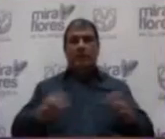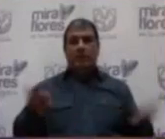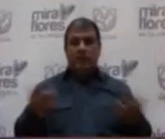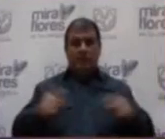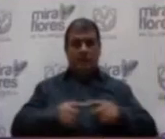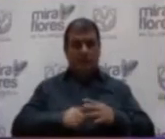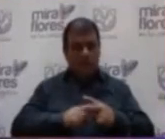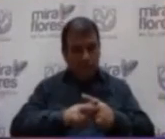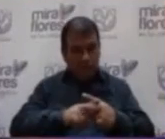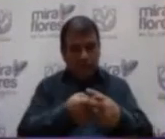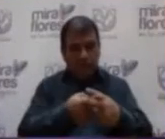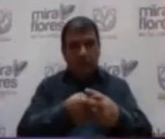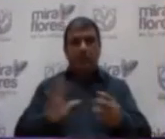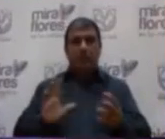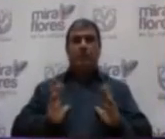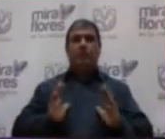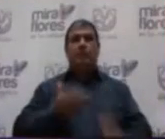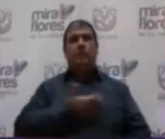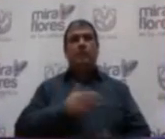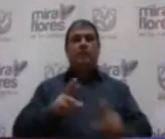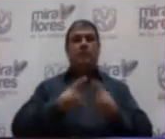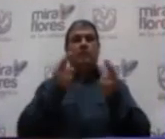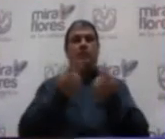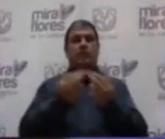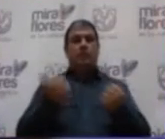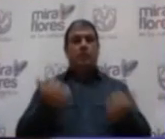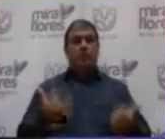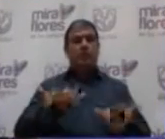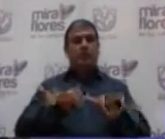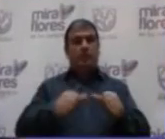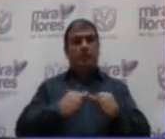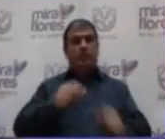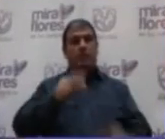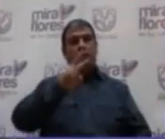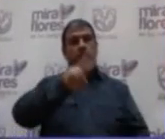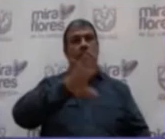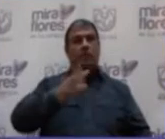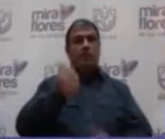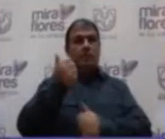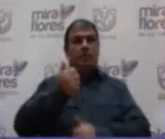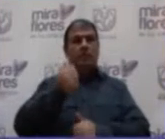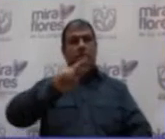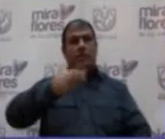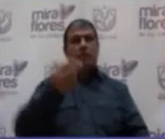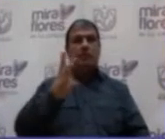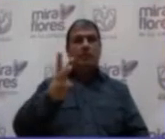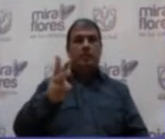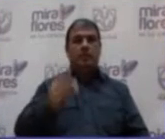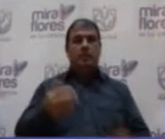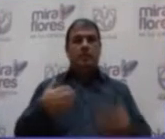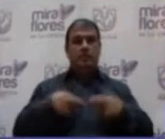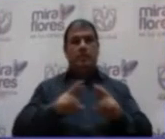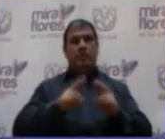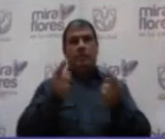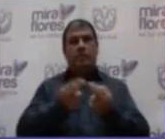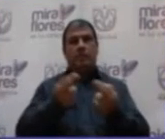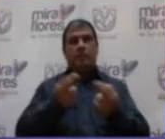Dar inicio a nuestra sesión de la fecha. Hoy día es 25 de agosto del año 2016. Tenemos una